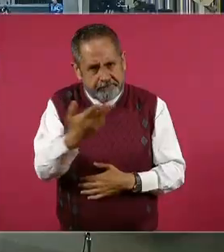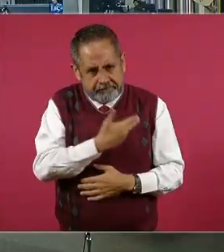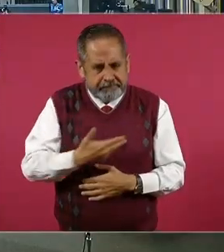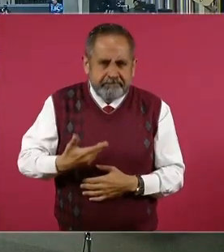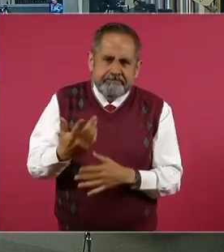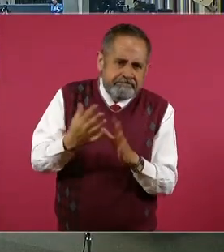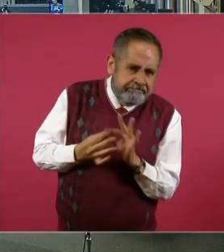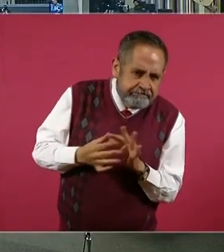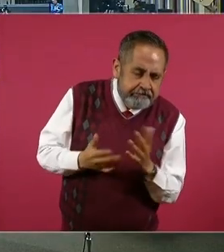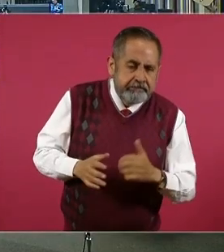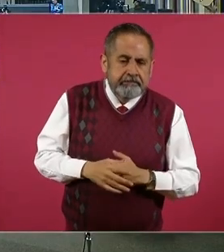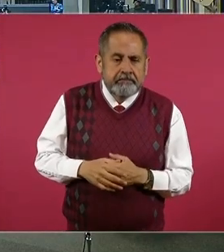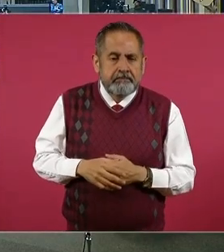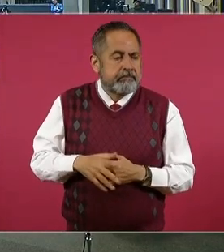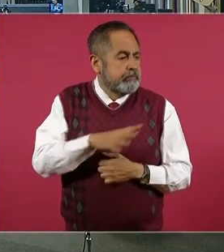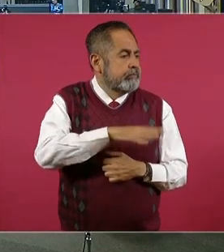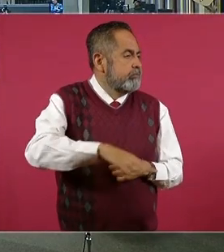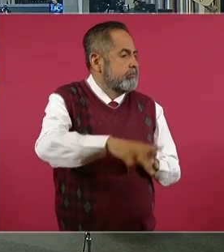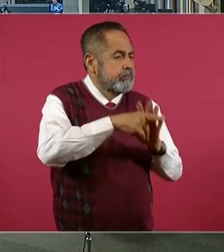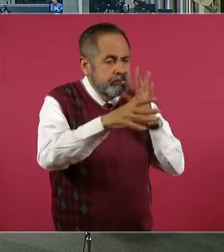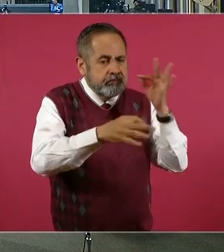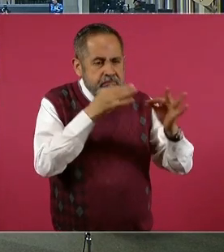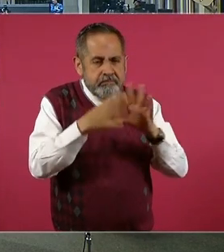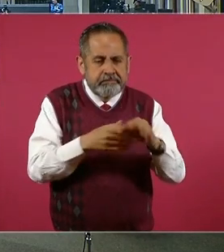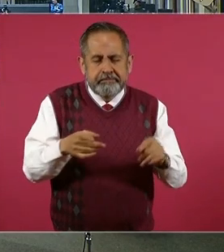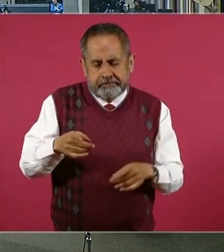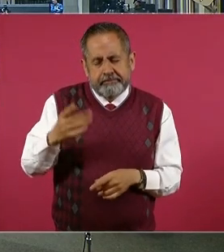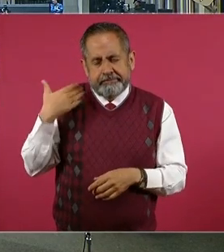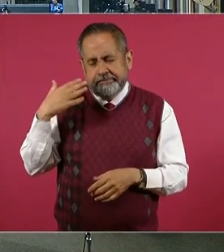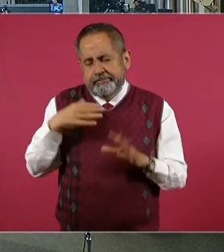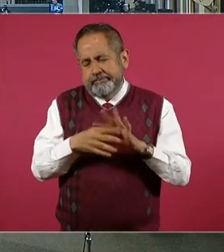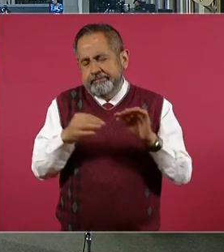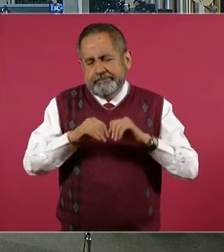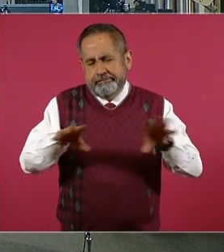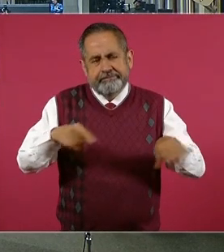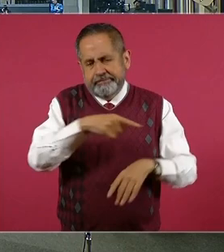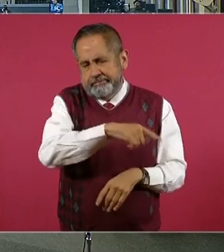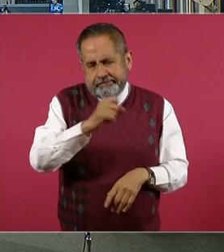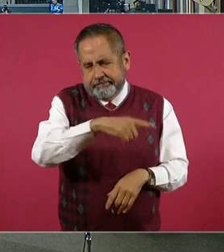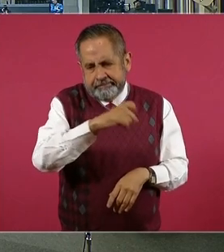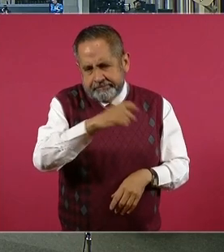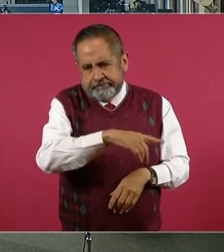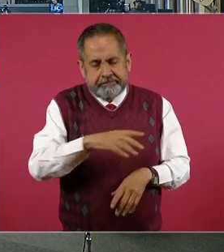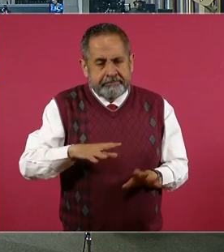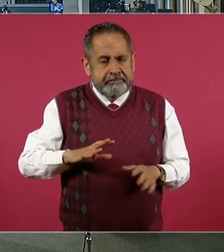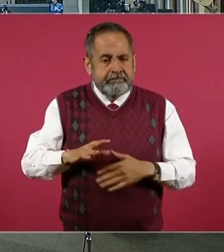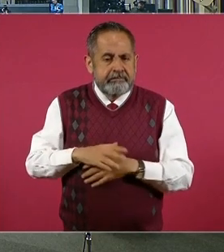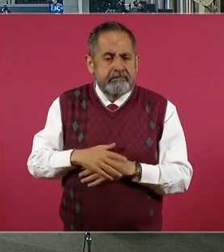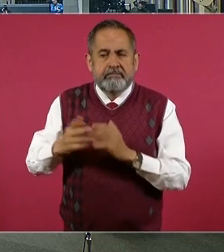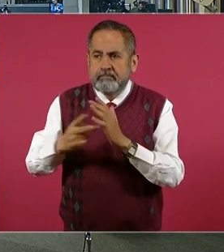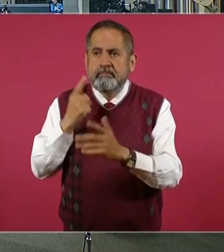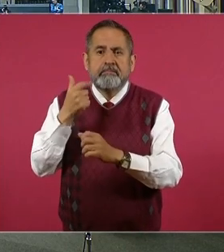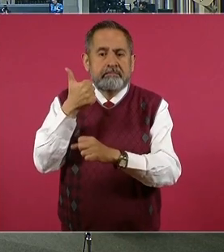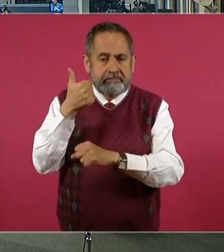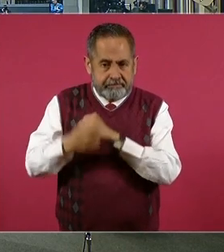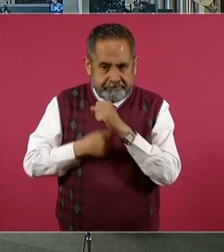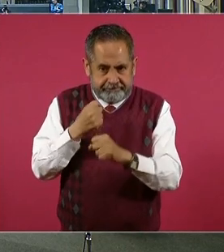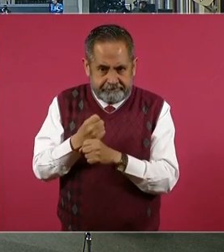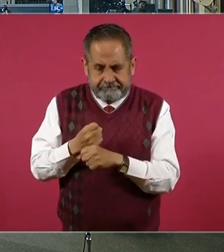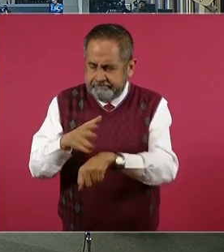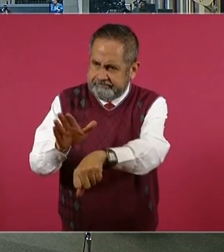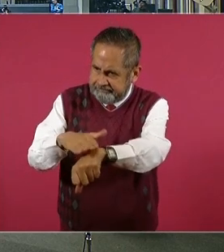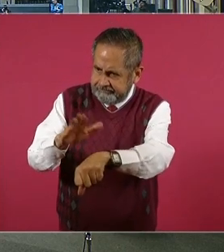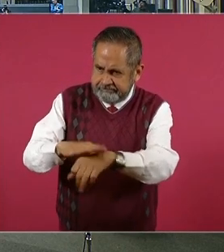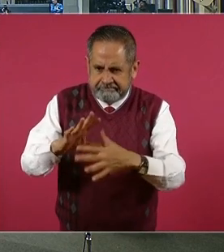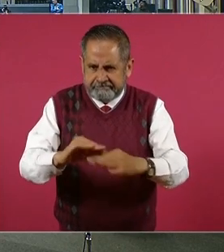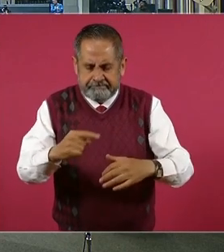presidente, el papel de los medios, que últimamente se ha estado mencionando mucho, y digo que durante estos 6 años usted ha tocado el